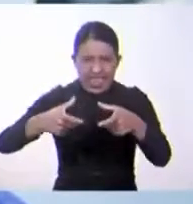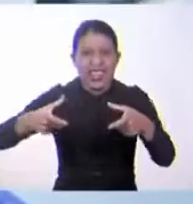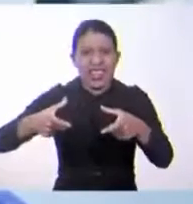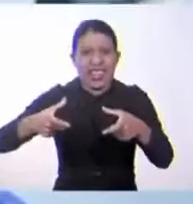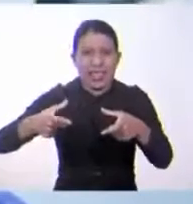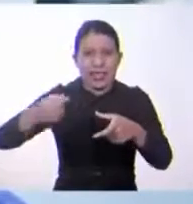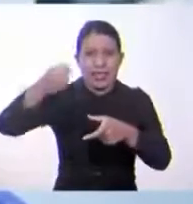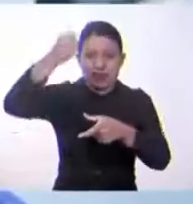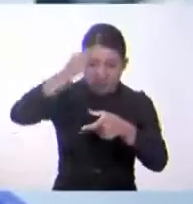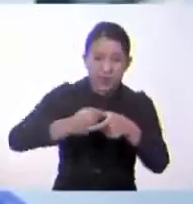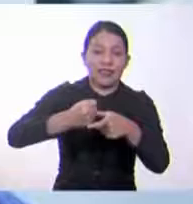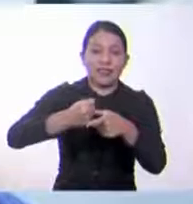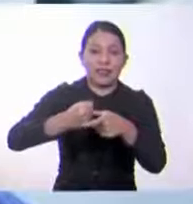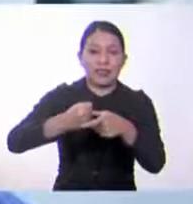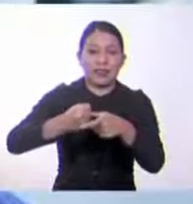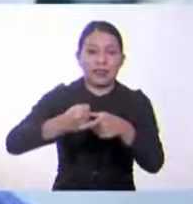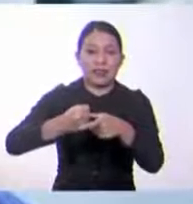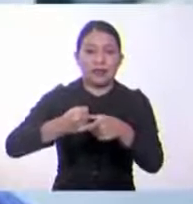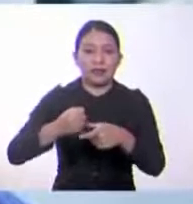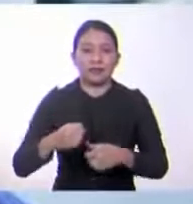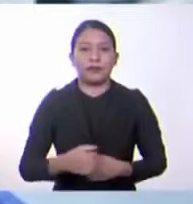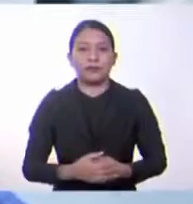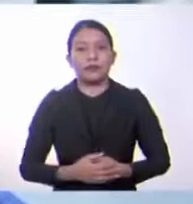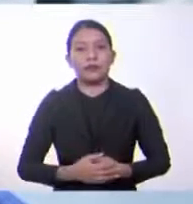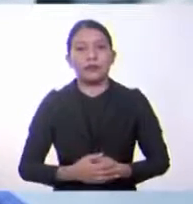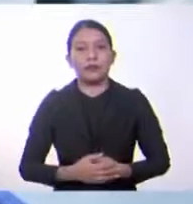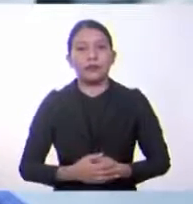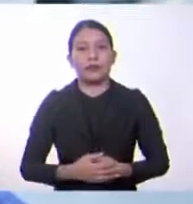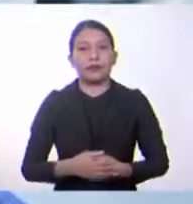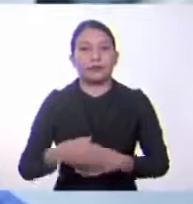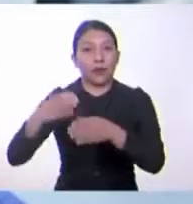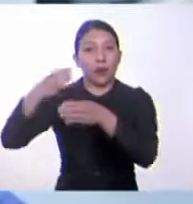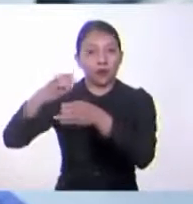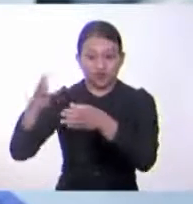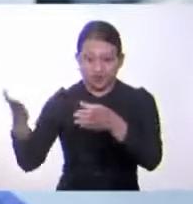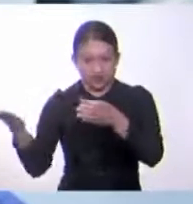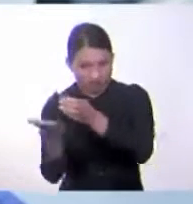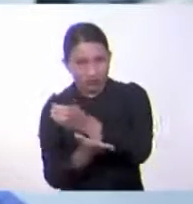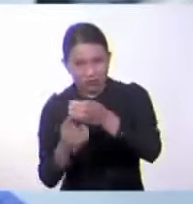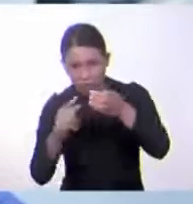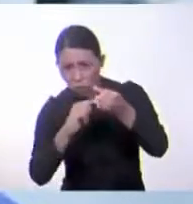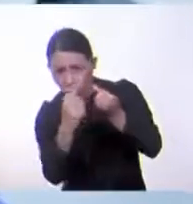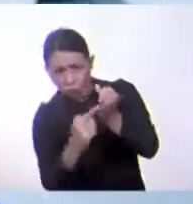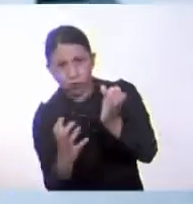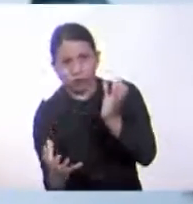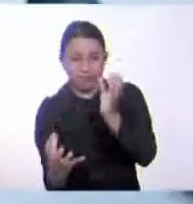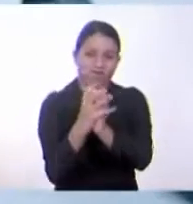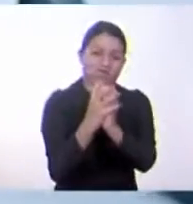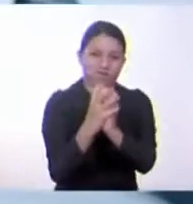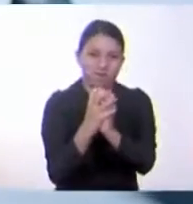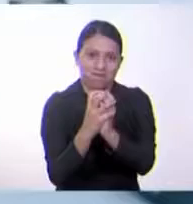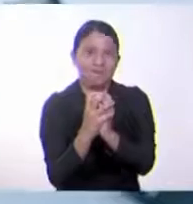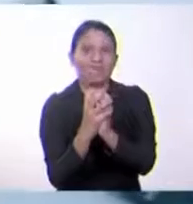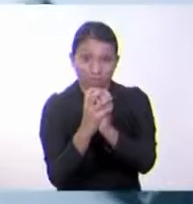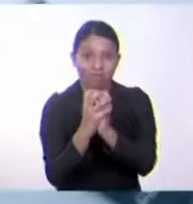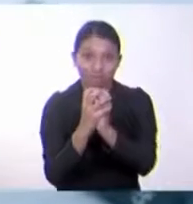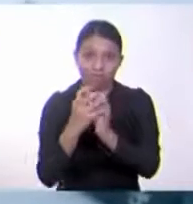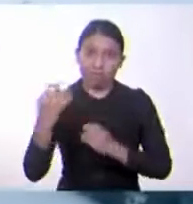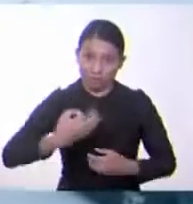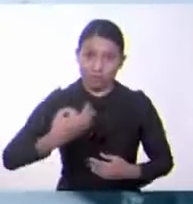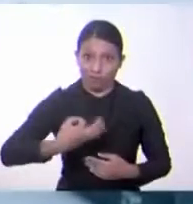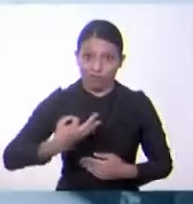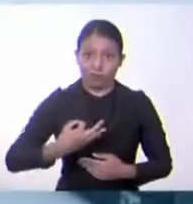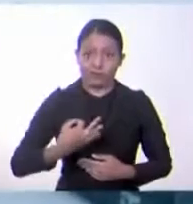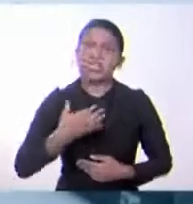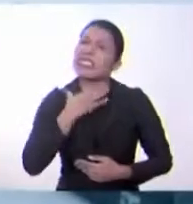abajo en el extremo cortado de la botella. Pídele a tus papás que te ayuden con esta actividad, ya que es